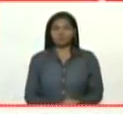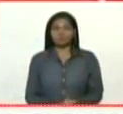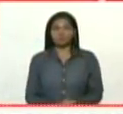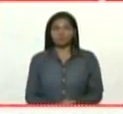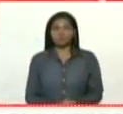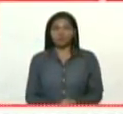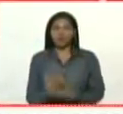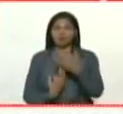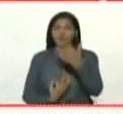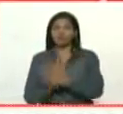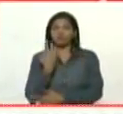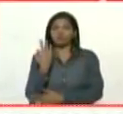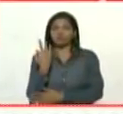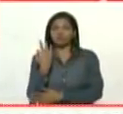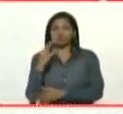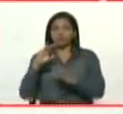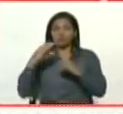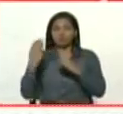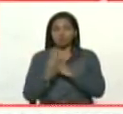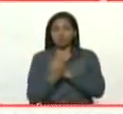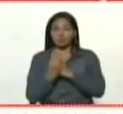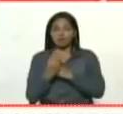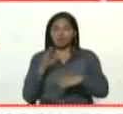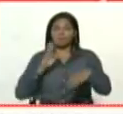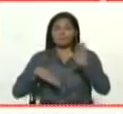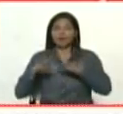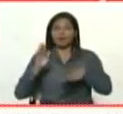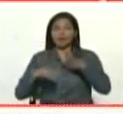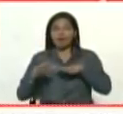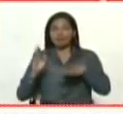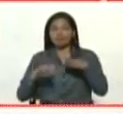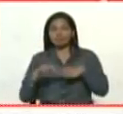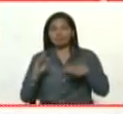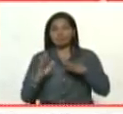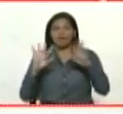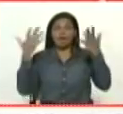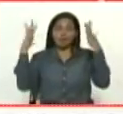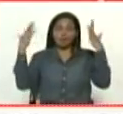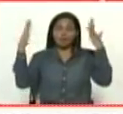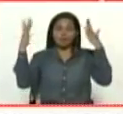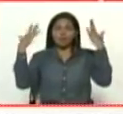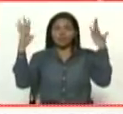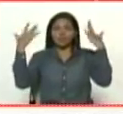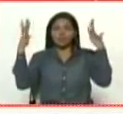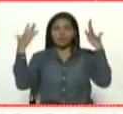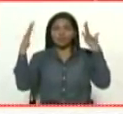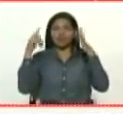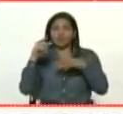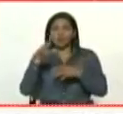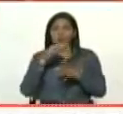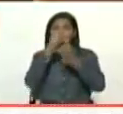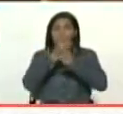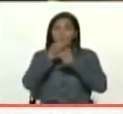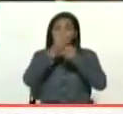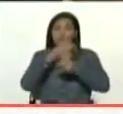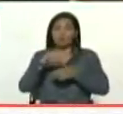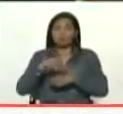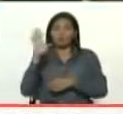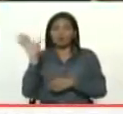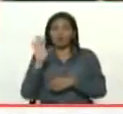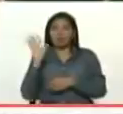la Fundación Cultural Parrandas y Parrandita. Vamos a darle un aplauso. Ellos son del Junquito, aquí de